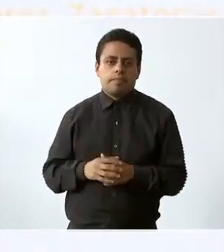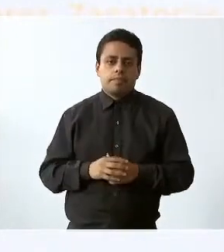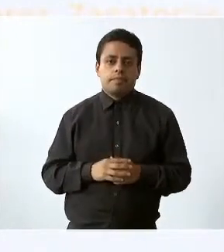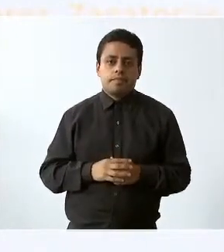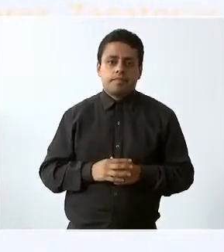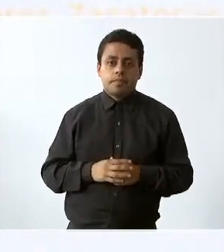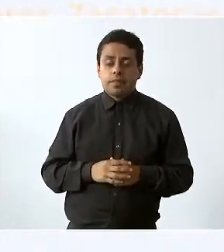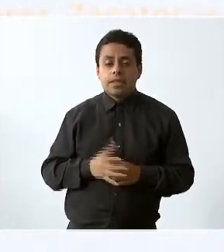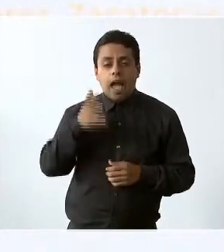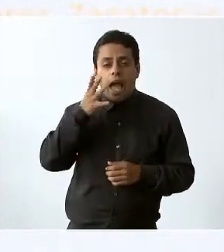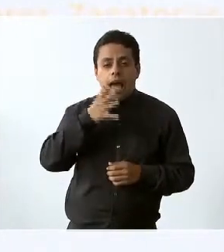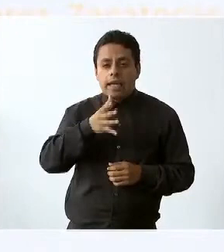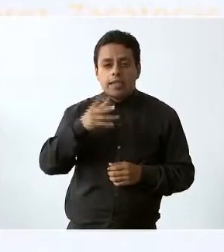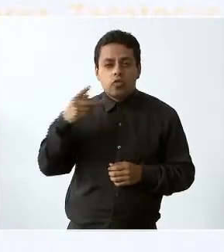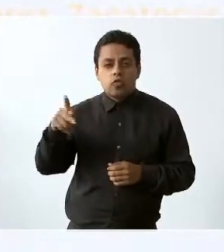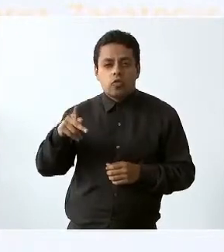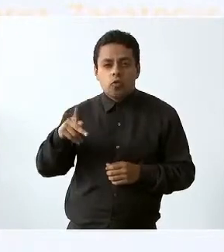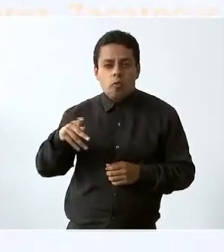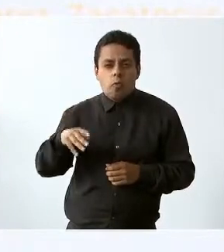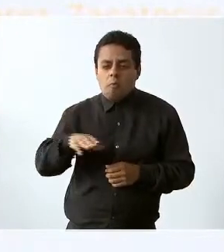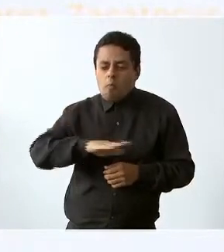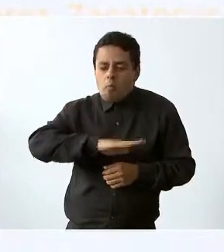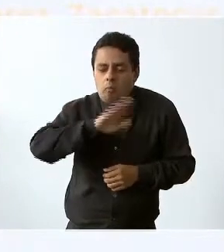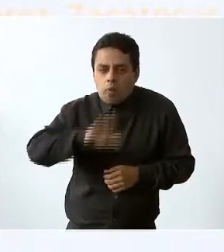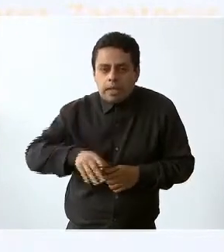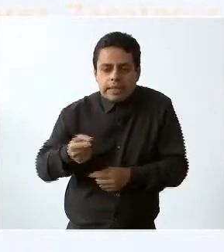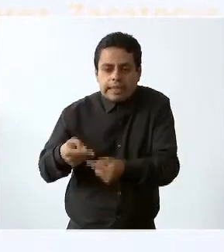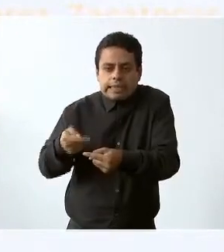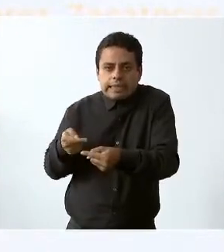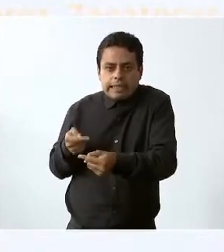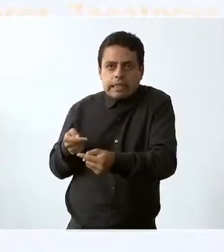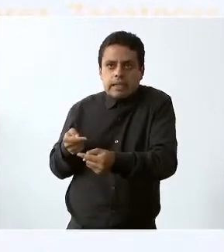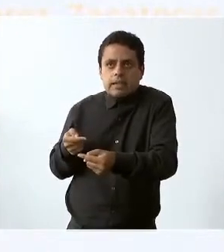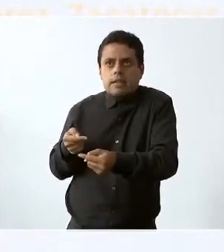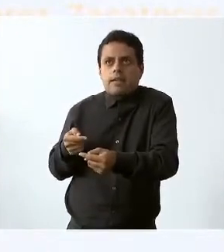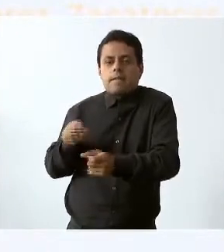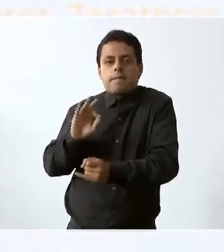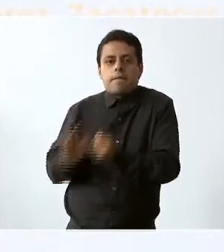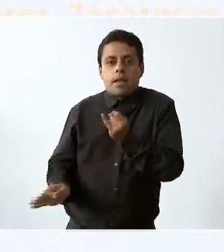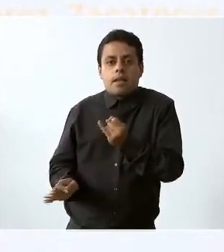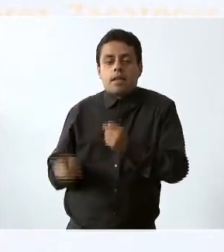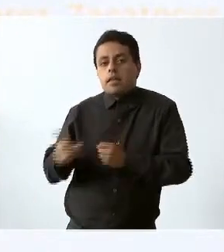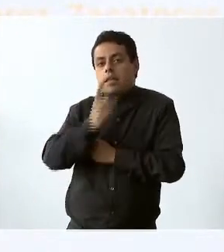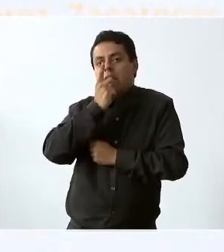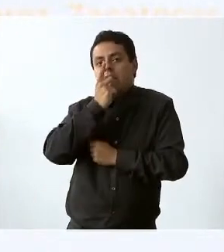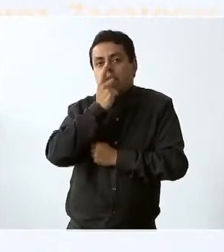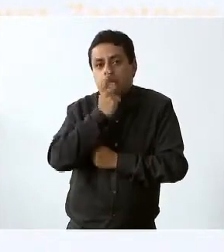Casi al final de su fecunda existencia, sin congraciarse